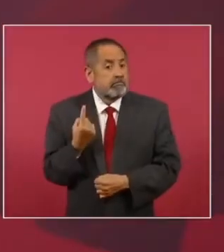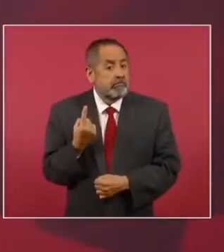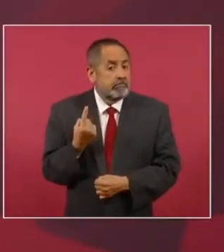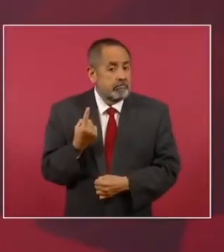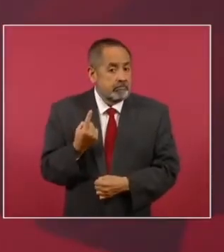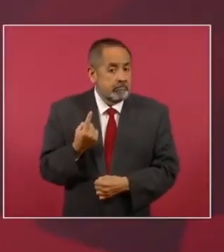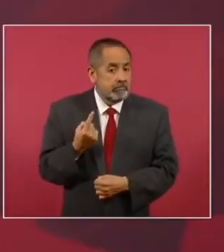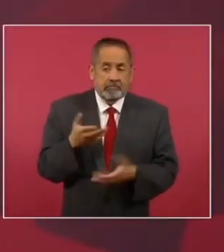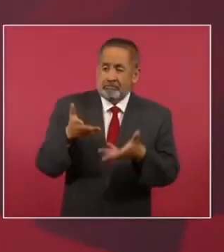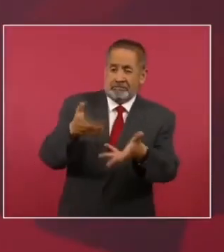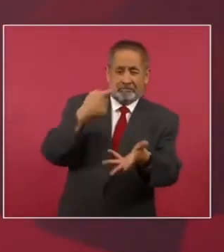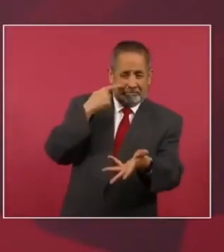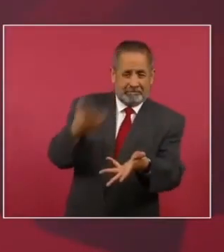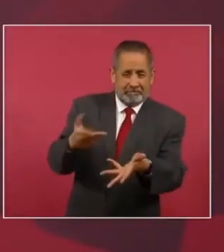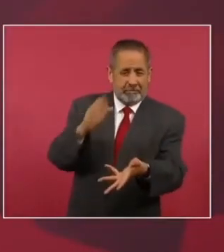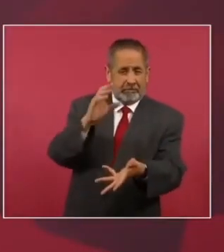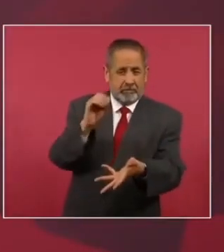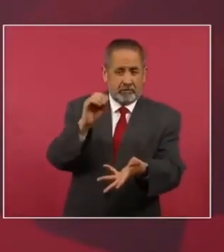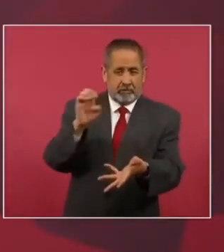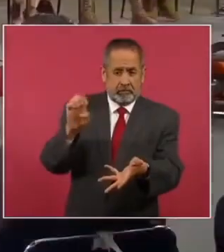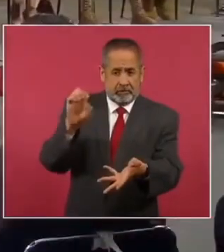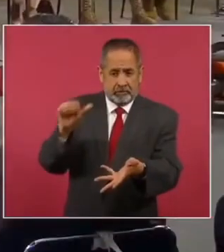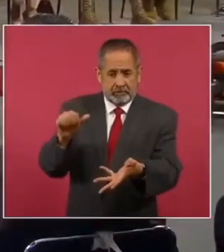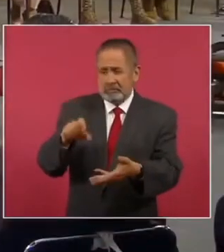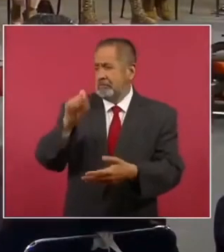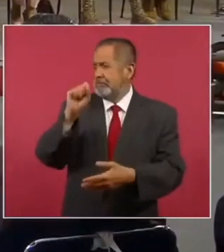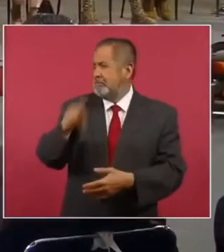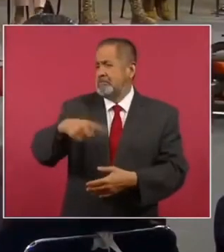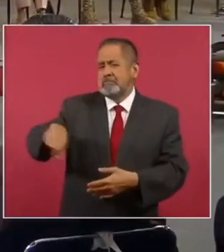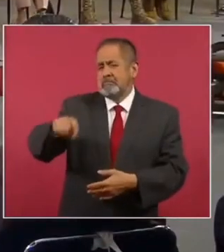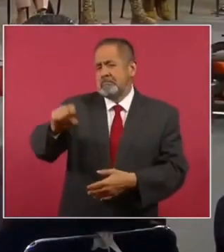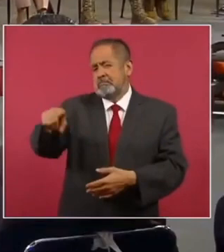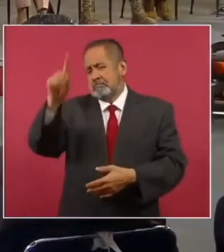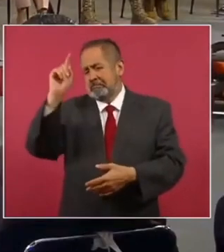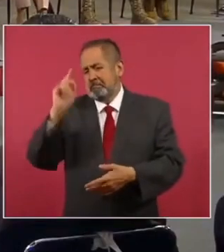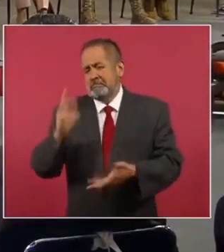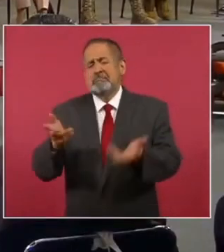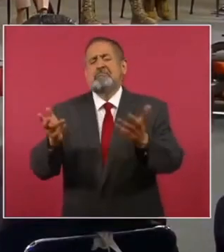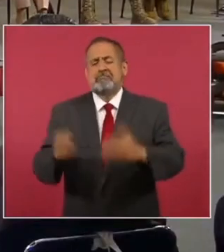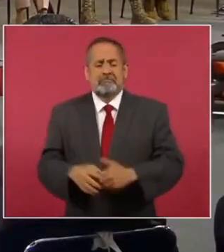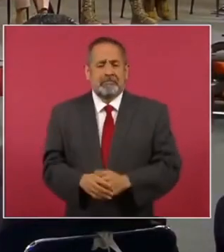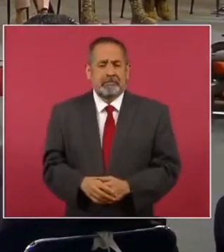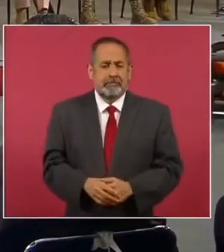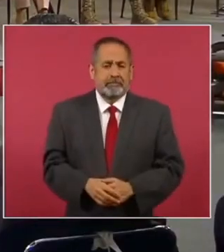Y ahí está la OEA, es la misma,